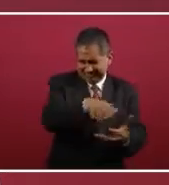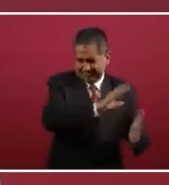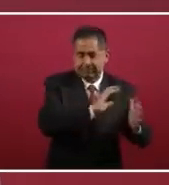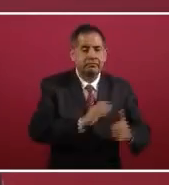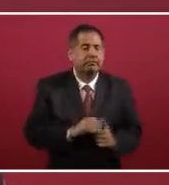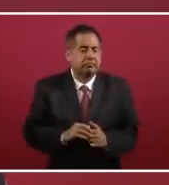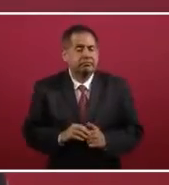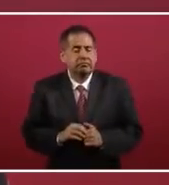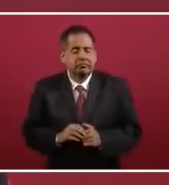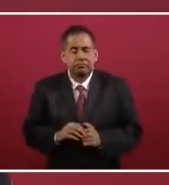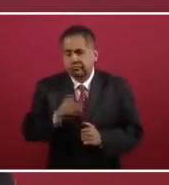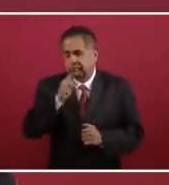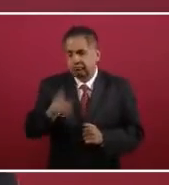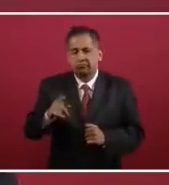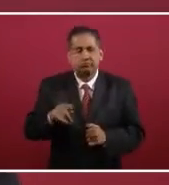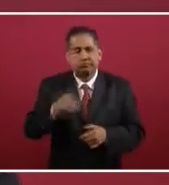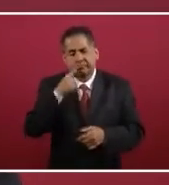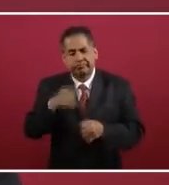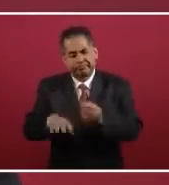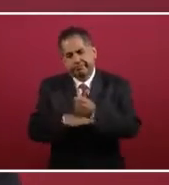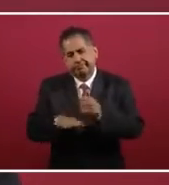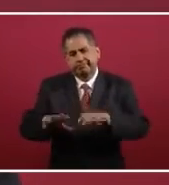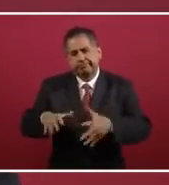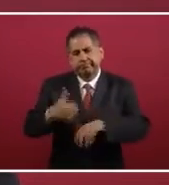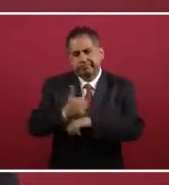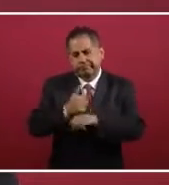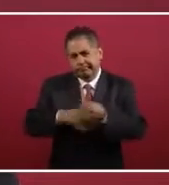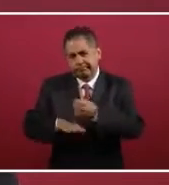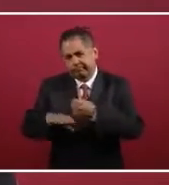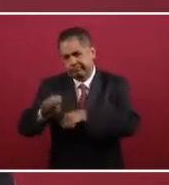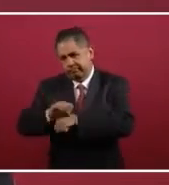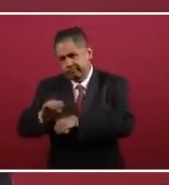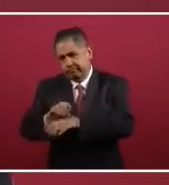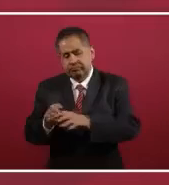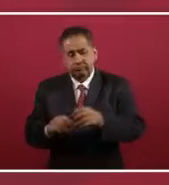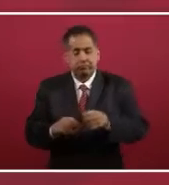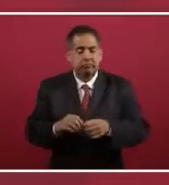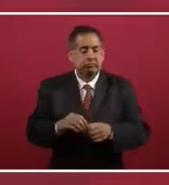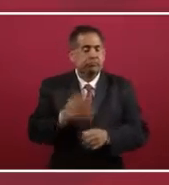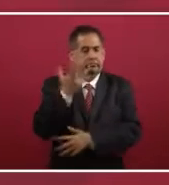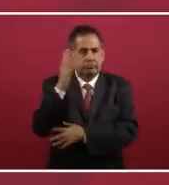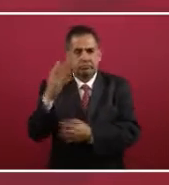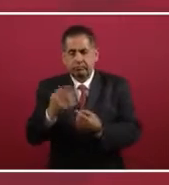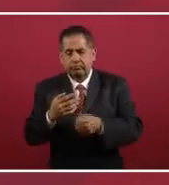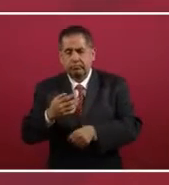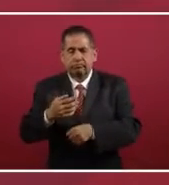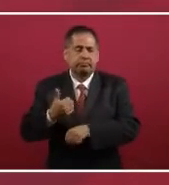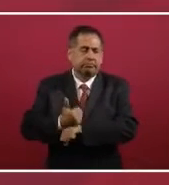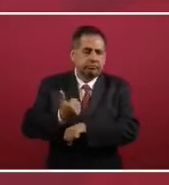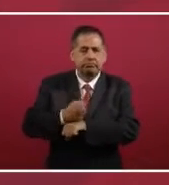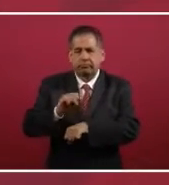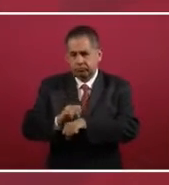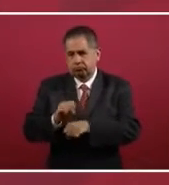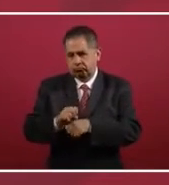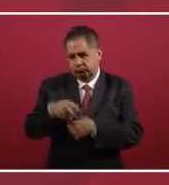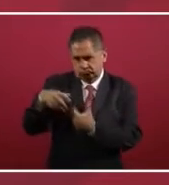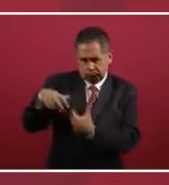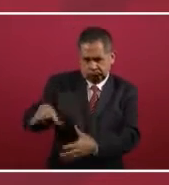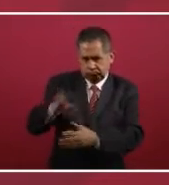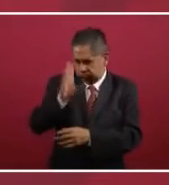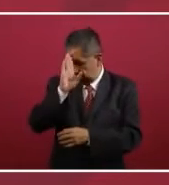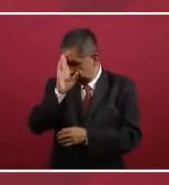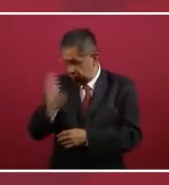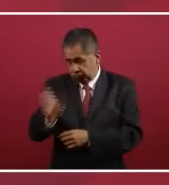en el país, en el nivel básico. Esto es preescolar, primaria y secundaria. Y se están